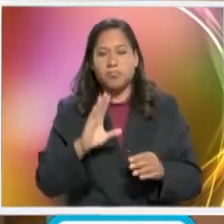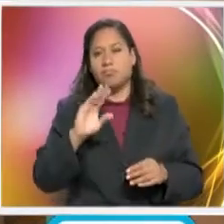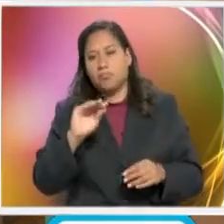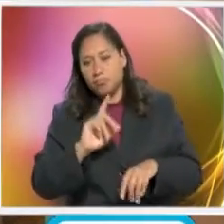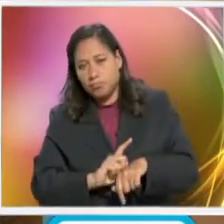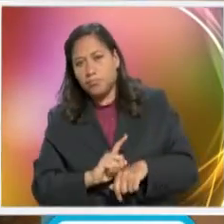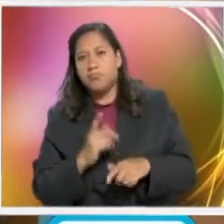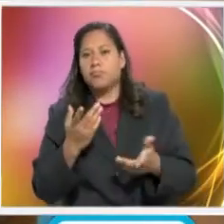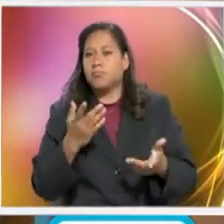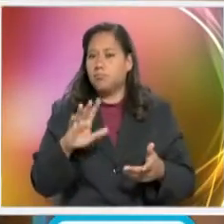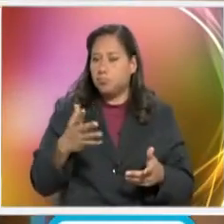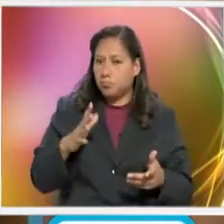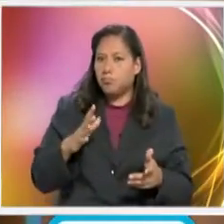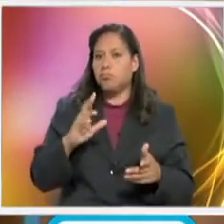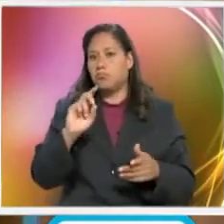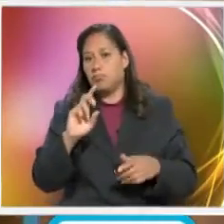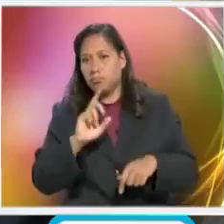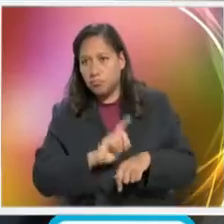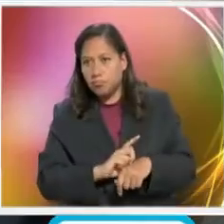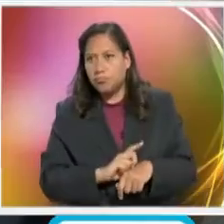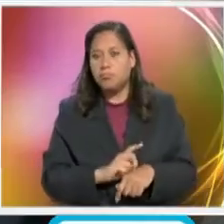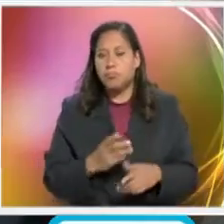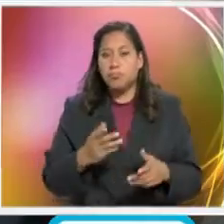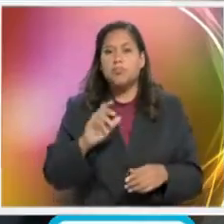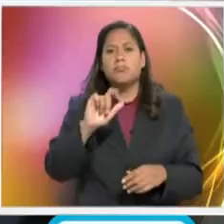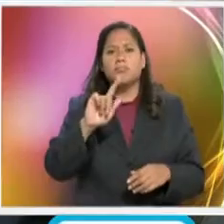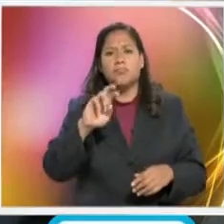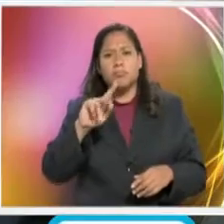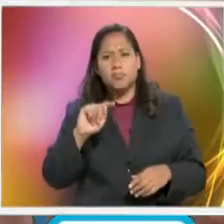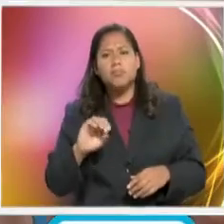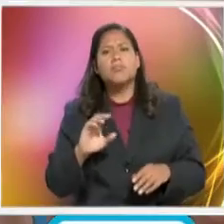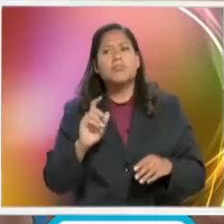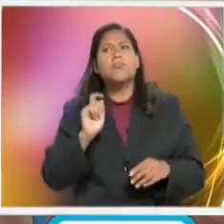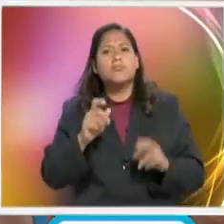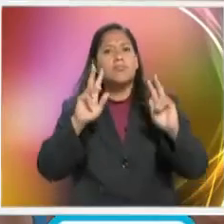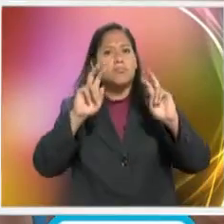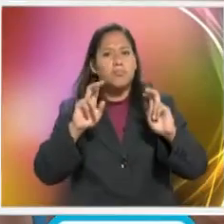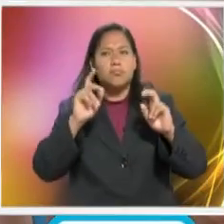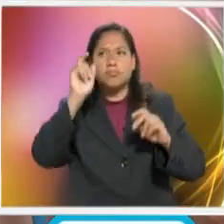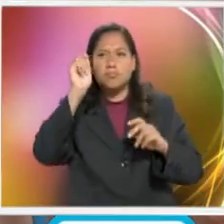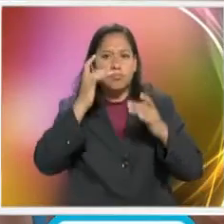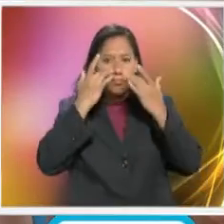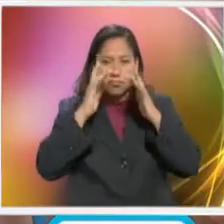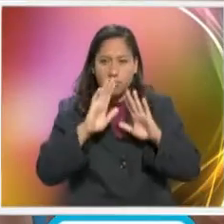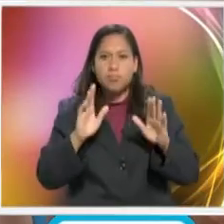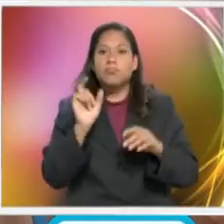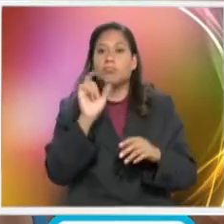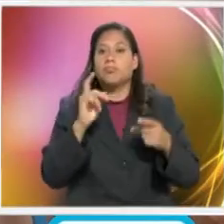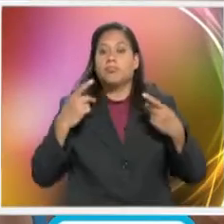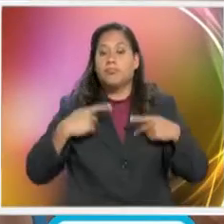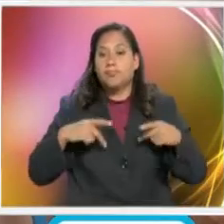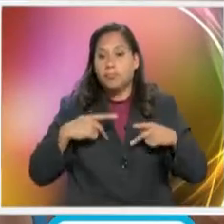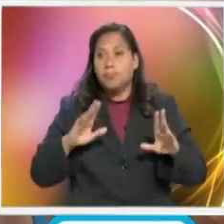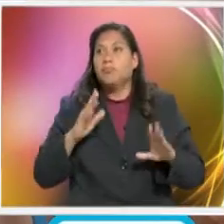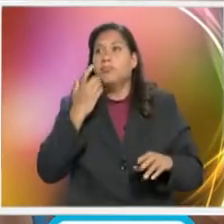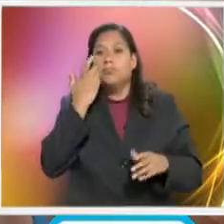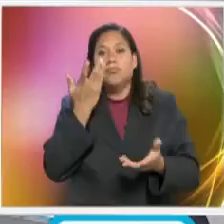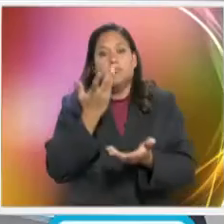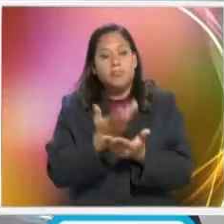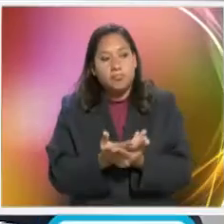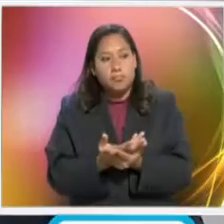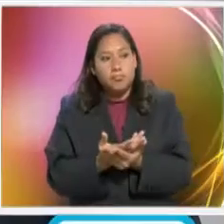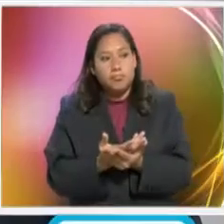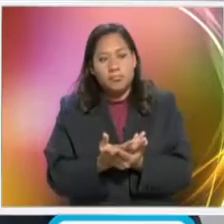90 días, más Sí. o menos, 30 días. Alberto, ¿y qué tal el tema del retiro ya, cuando la persona quiere